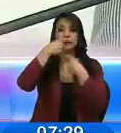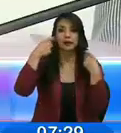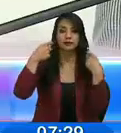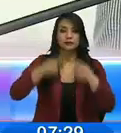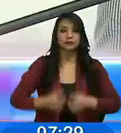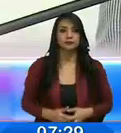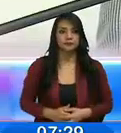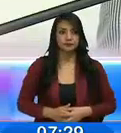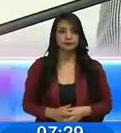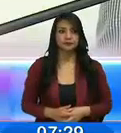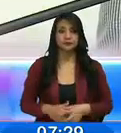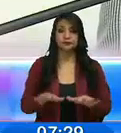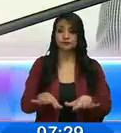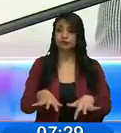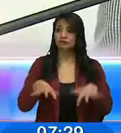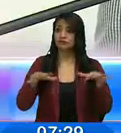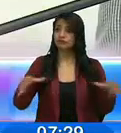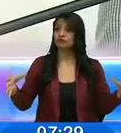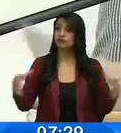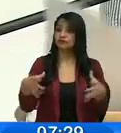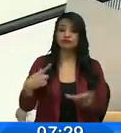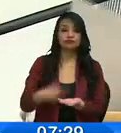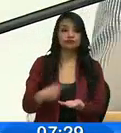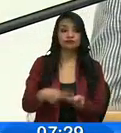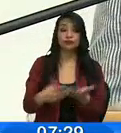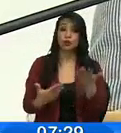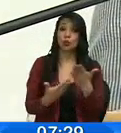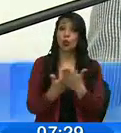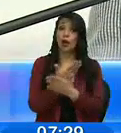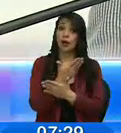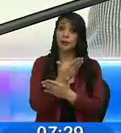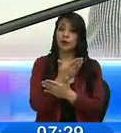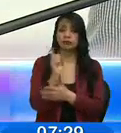es un espacio nuevo, es una práctica que